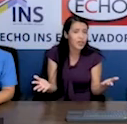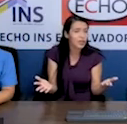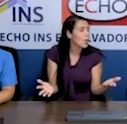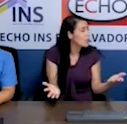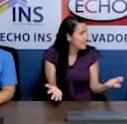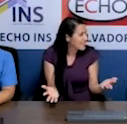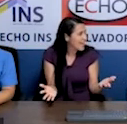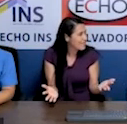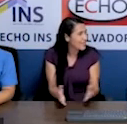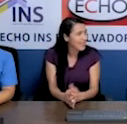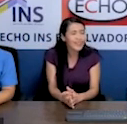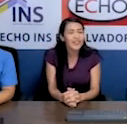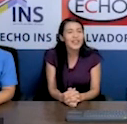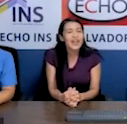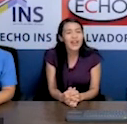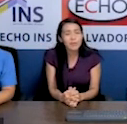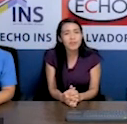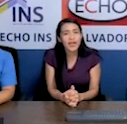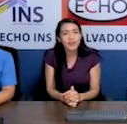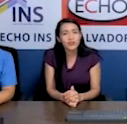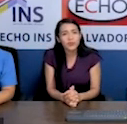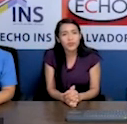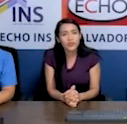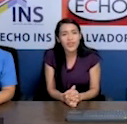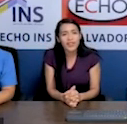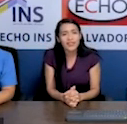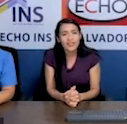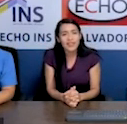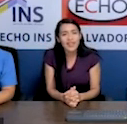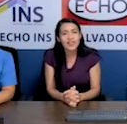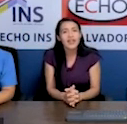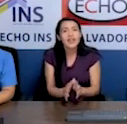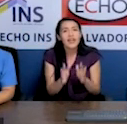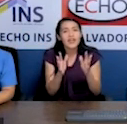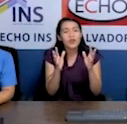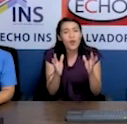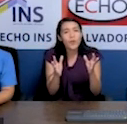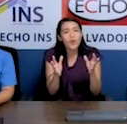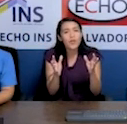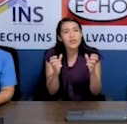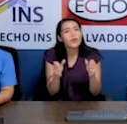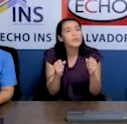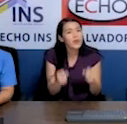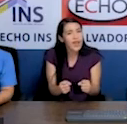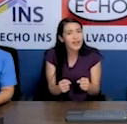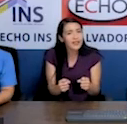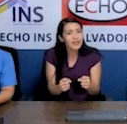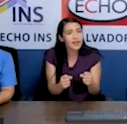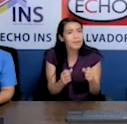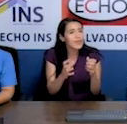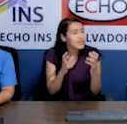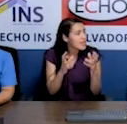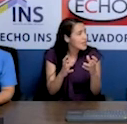los años 2000 ya, ¿verdad? Han empezado estudios en que dicen cómo